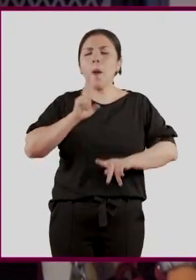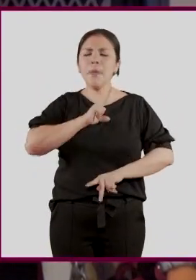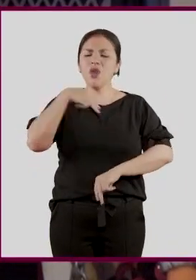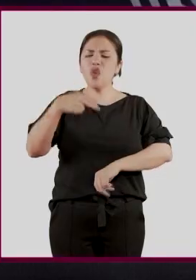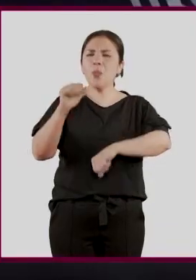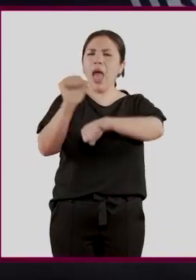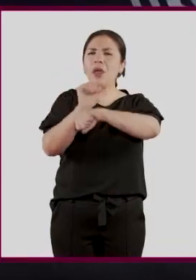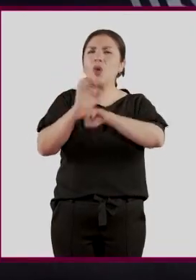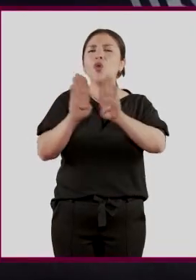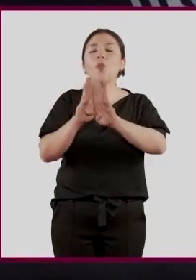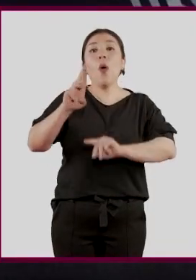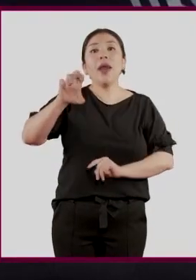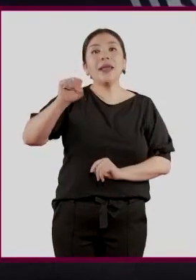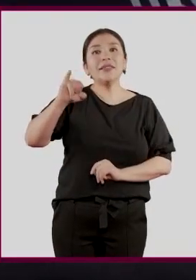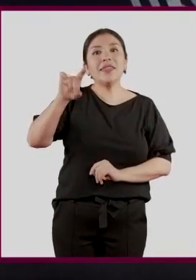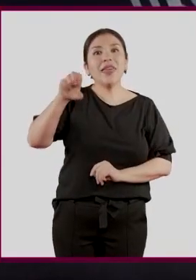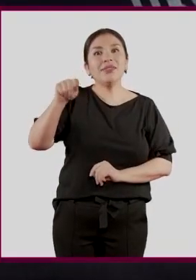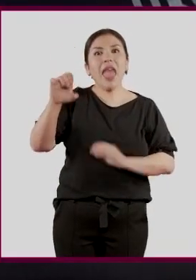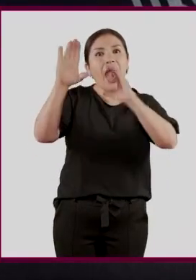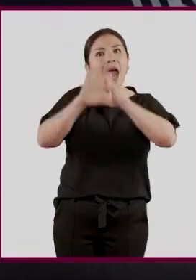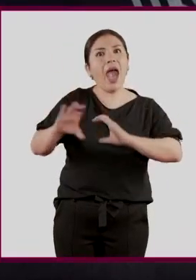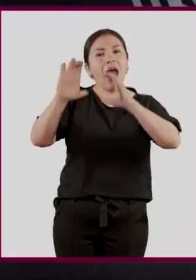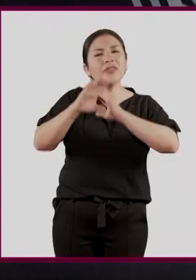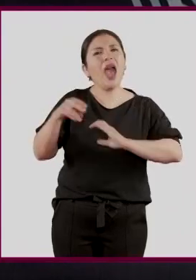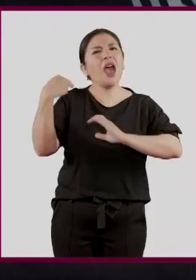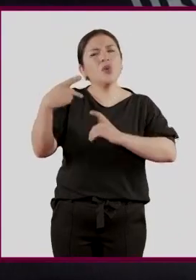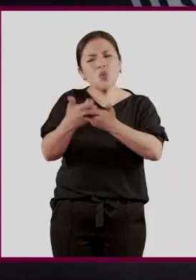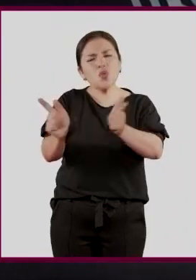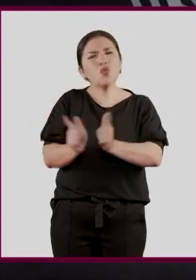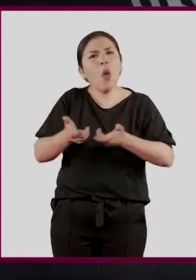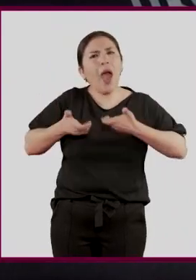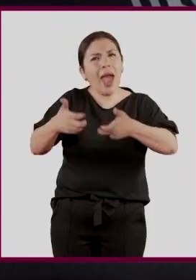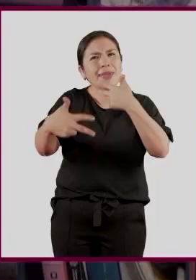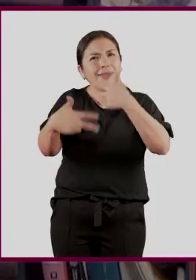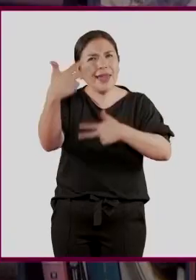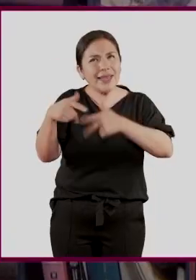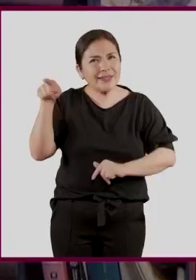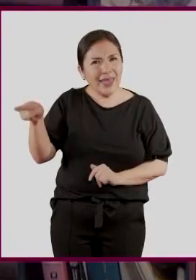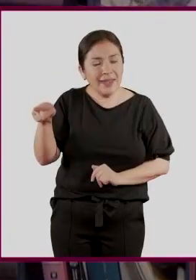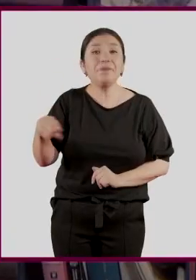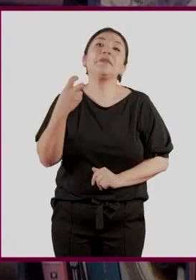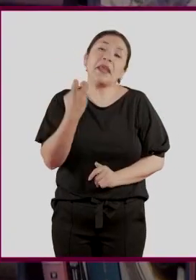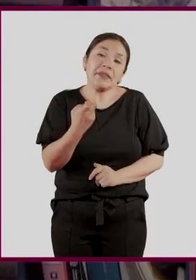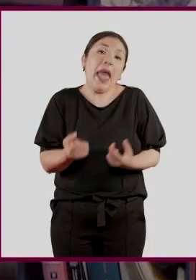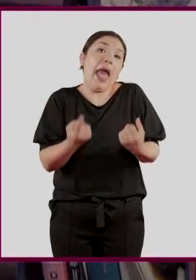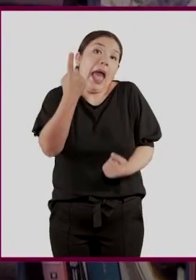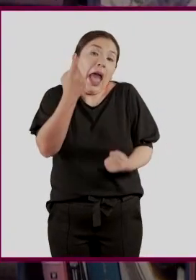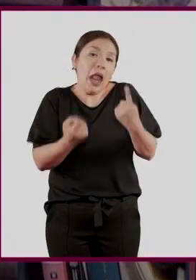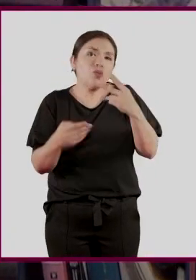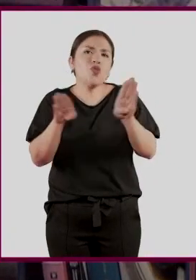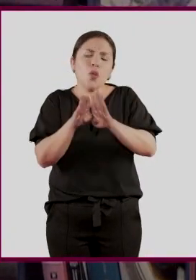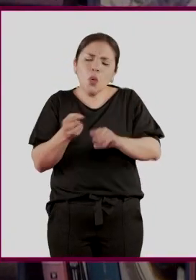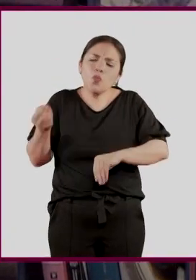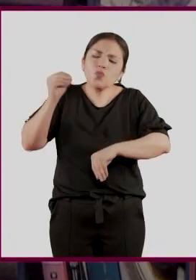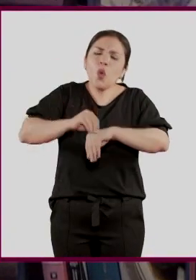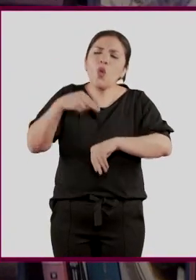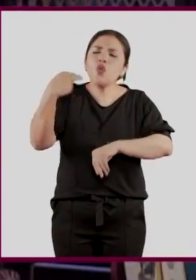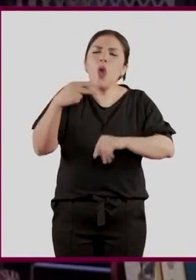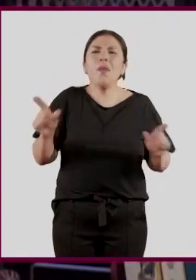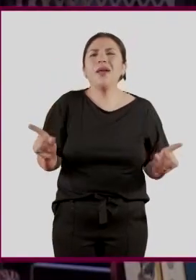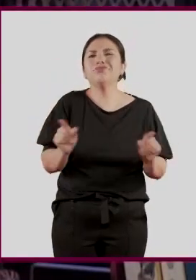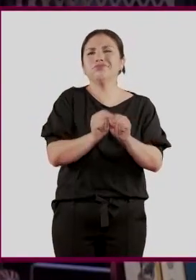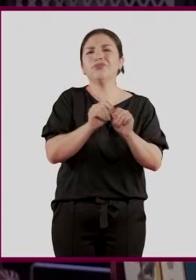nombres artísticos, como el caso de Residente, el vocalista del grupo Calle 13. Algunos simplemente acortan su